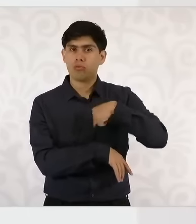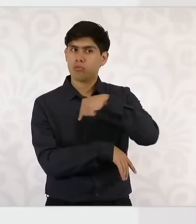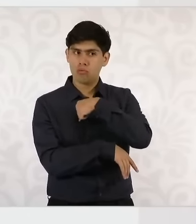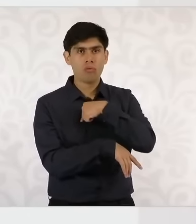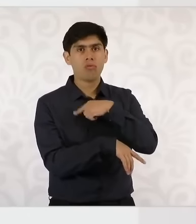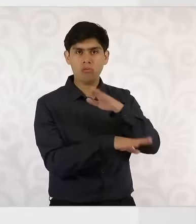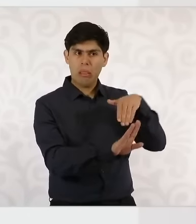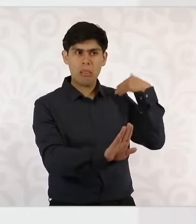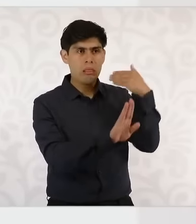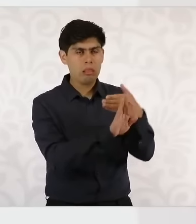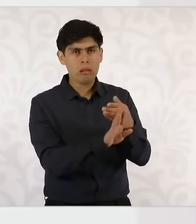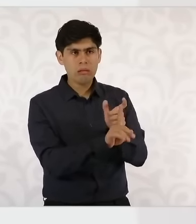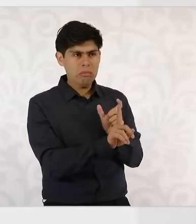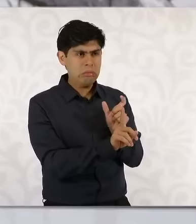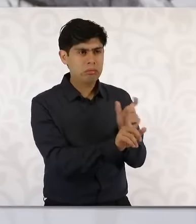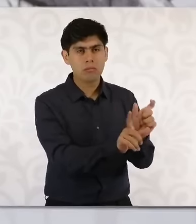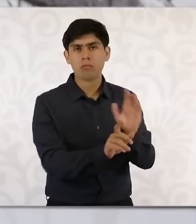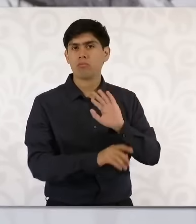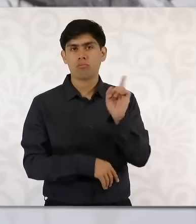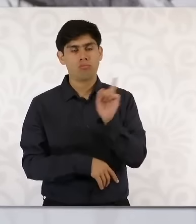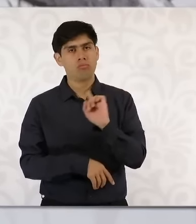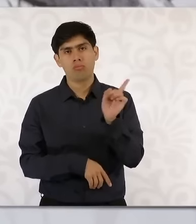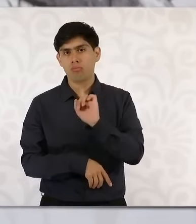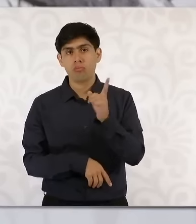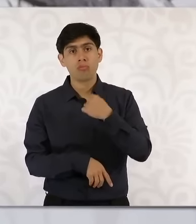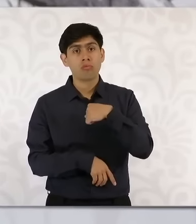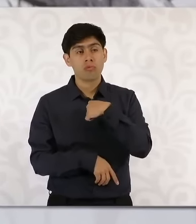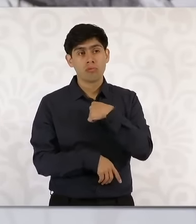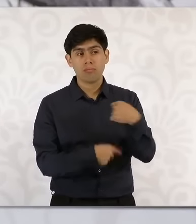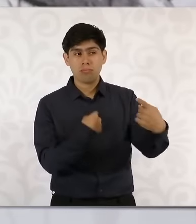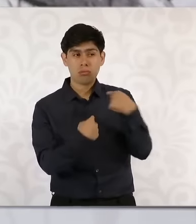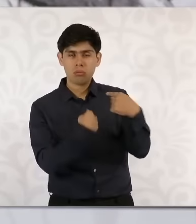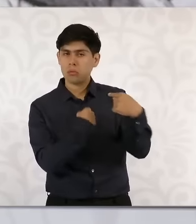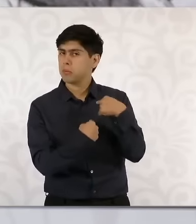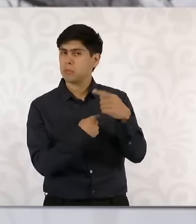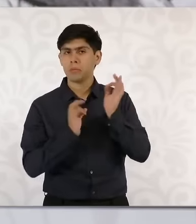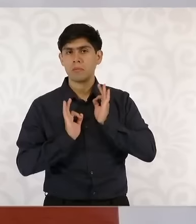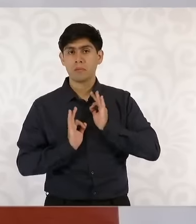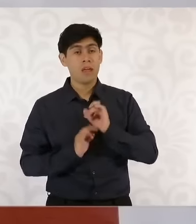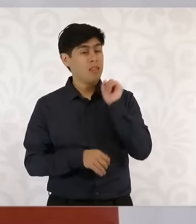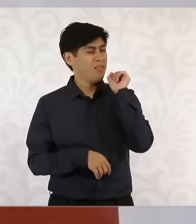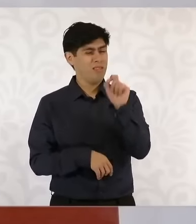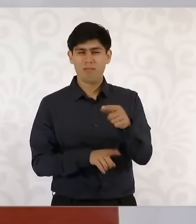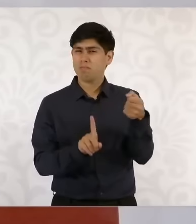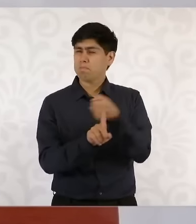reprimimos, no debemos caer en la provocación y menos en la violencia.